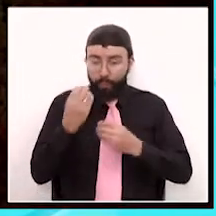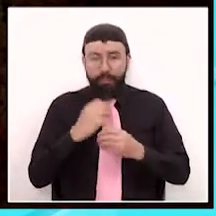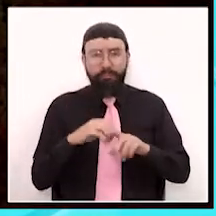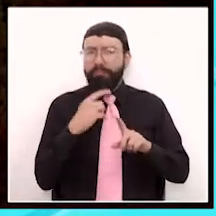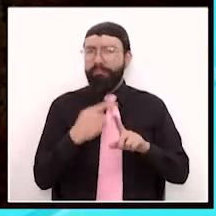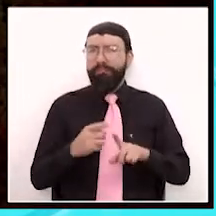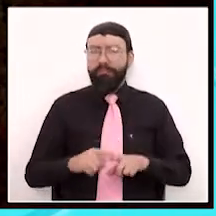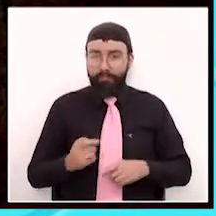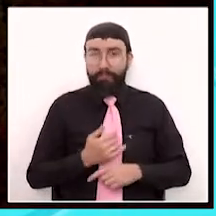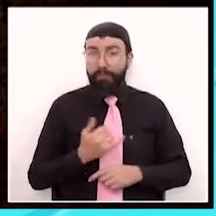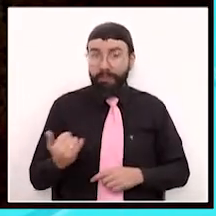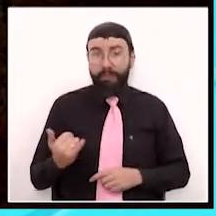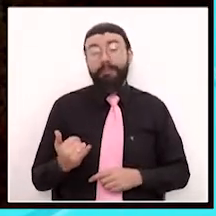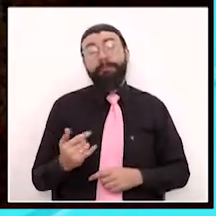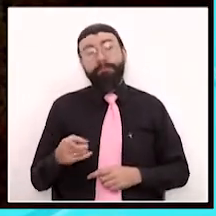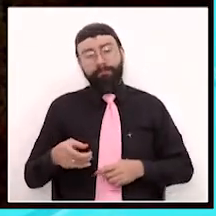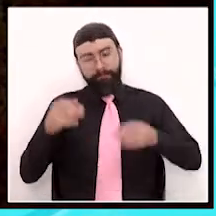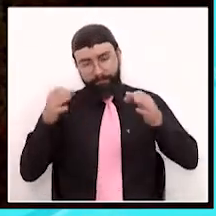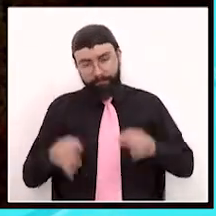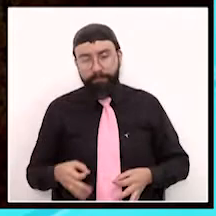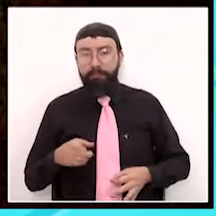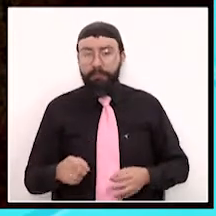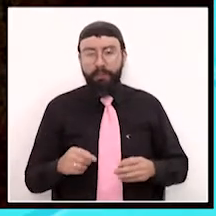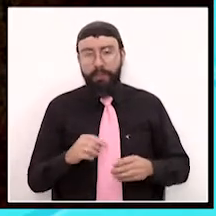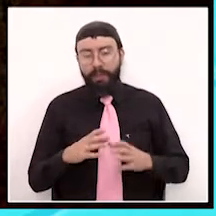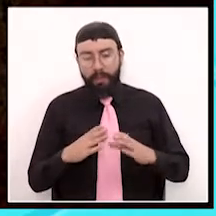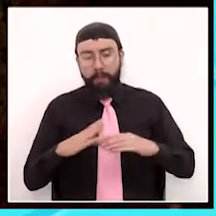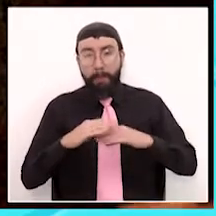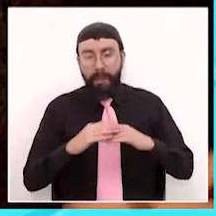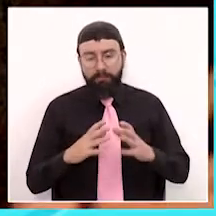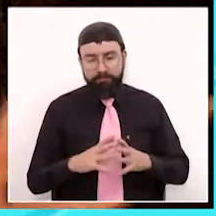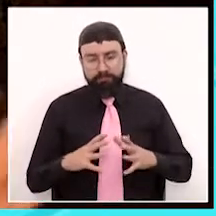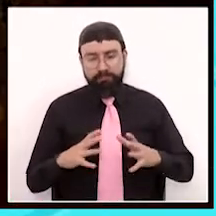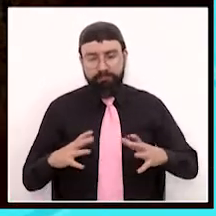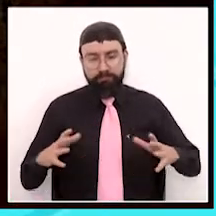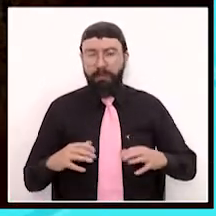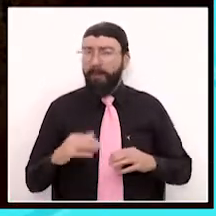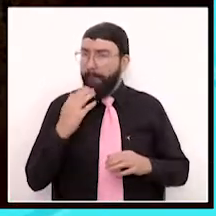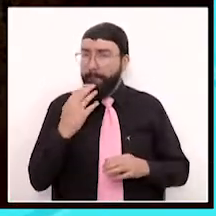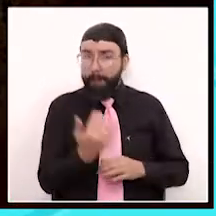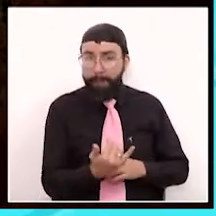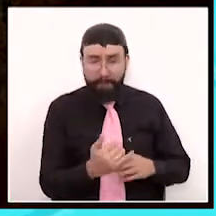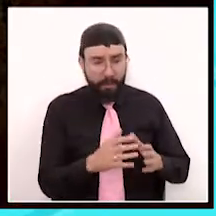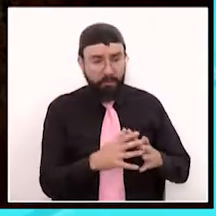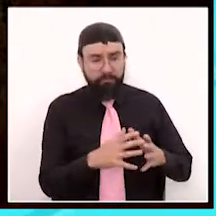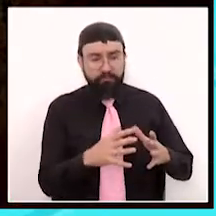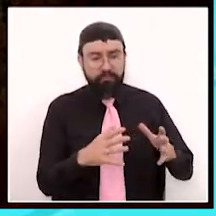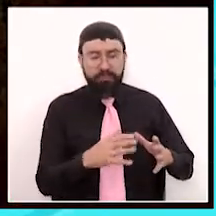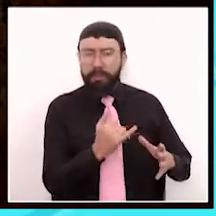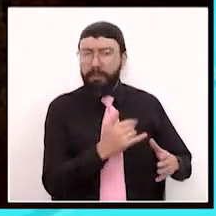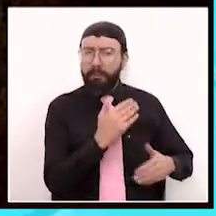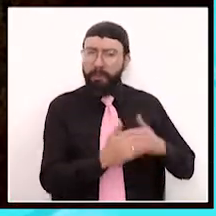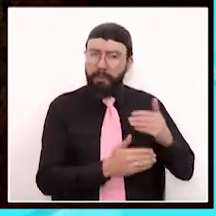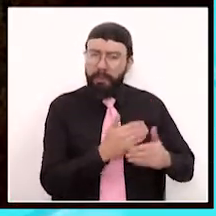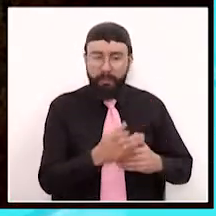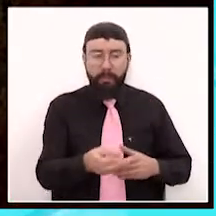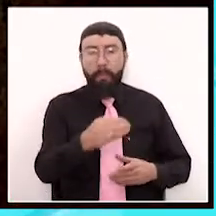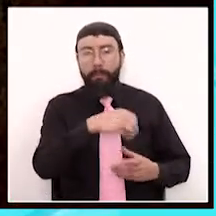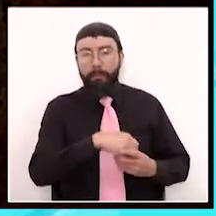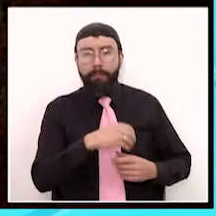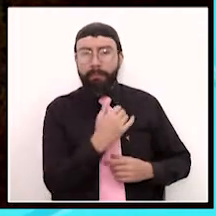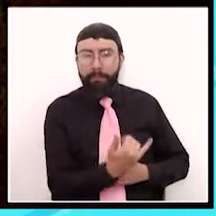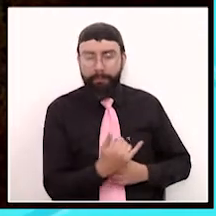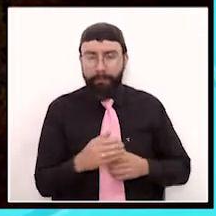alimentos, es la fermentación. Cuando uno fermenta, esas bacterias que llegan a hacer todo su proceso, en el caso de la